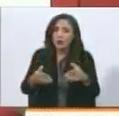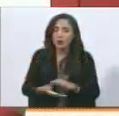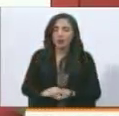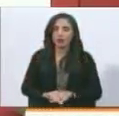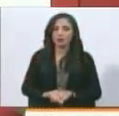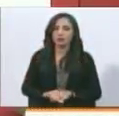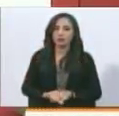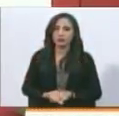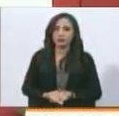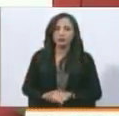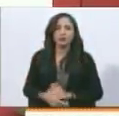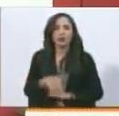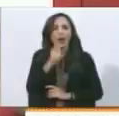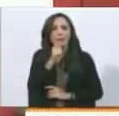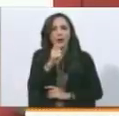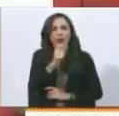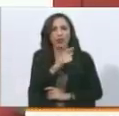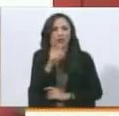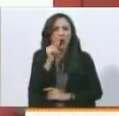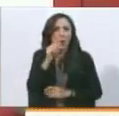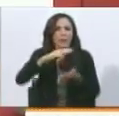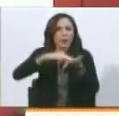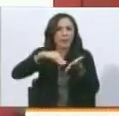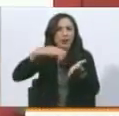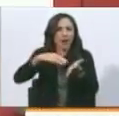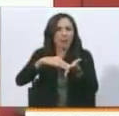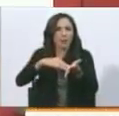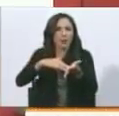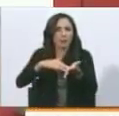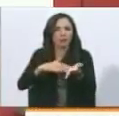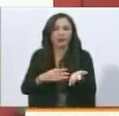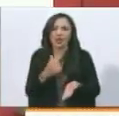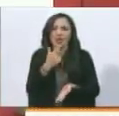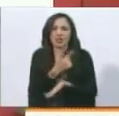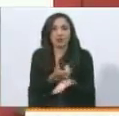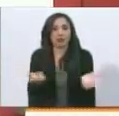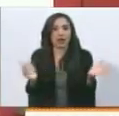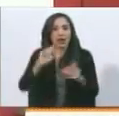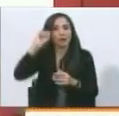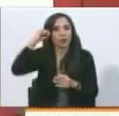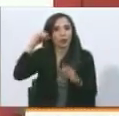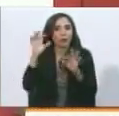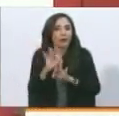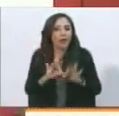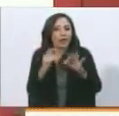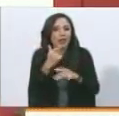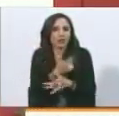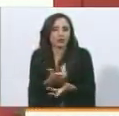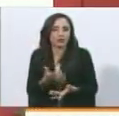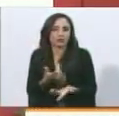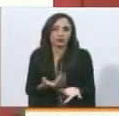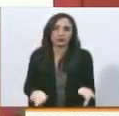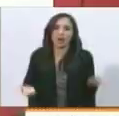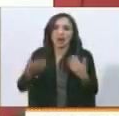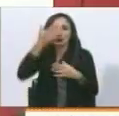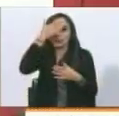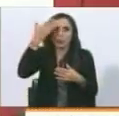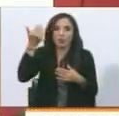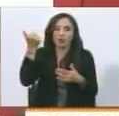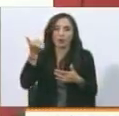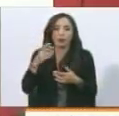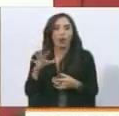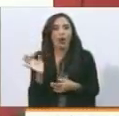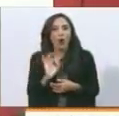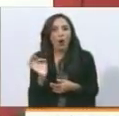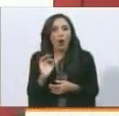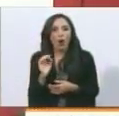¿cómo se llama el periodista este de allá de Estados Unidos? Jaime Bailey, decir que tampoco se acuerda lo que dijo. Se le olvidó. O Patricia Poleo decía, ay